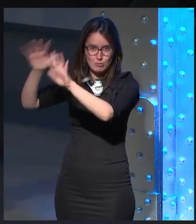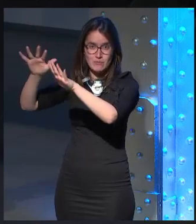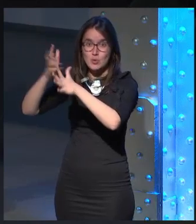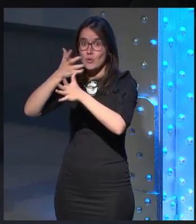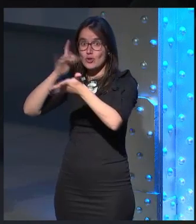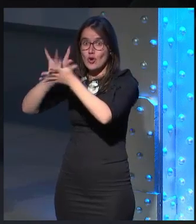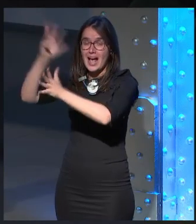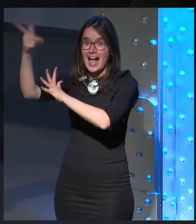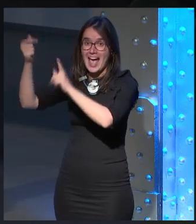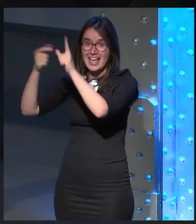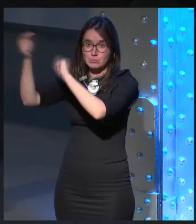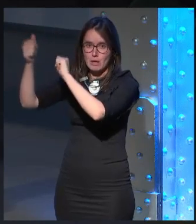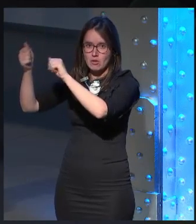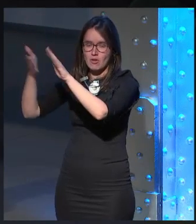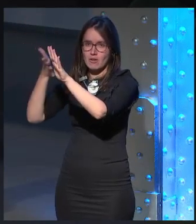estar en la Tierra.